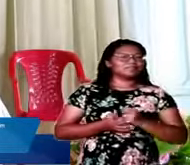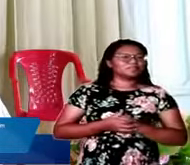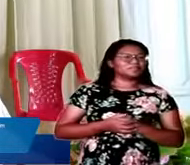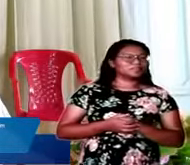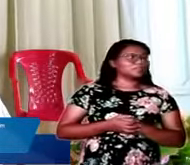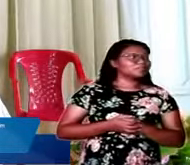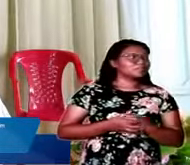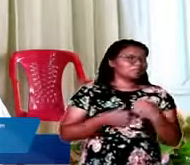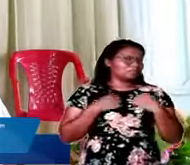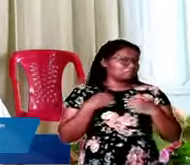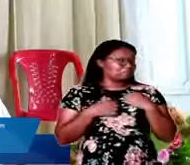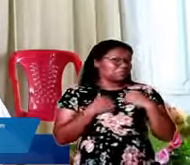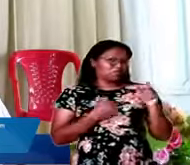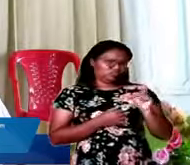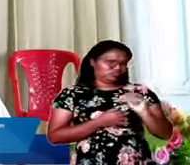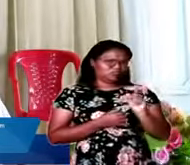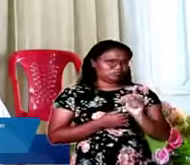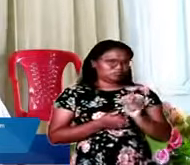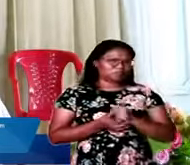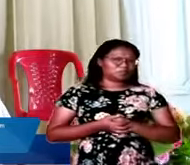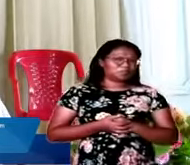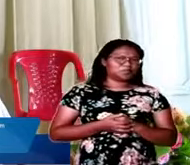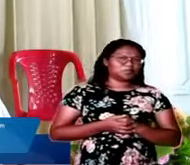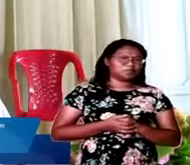¿Tienen miedo?